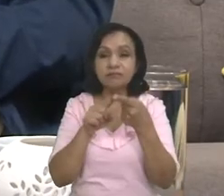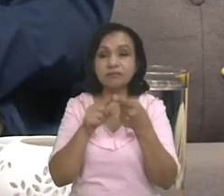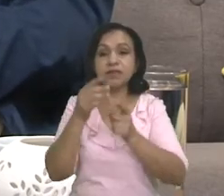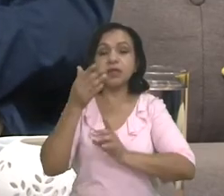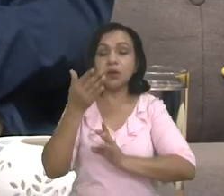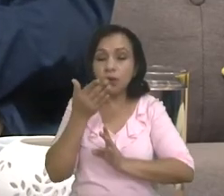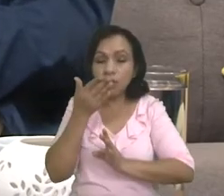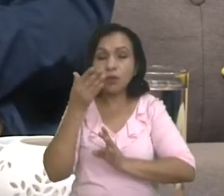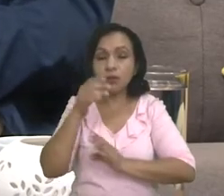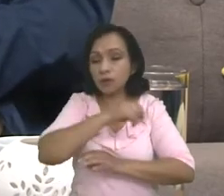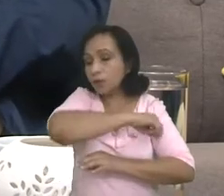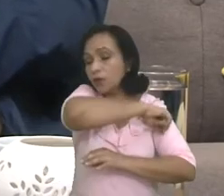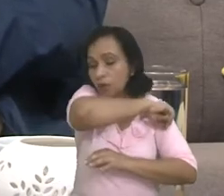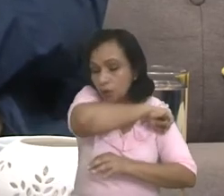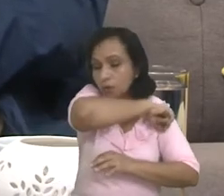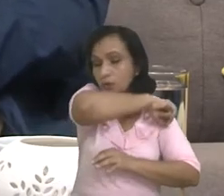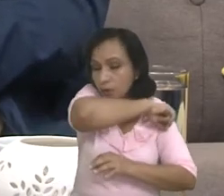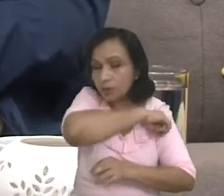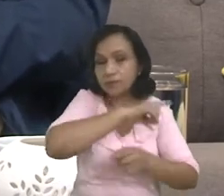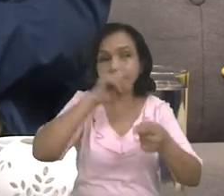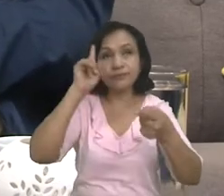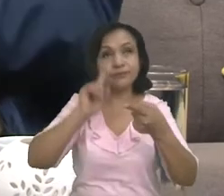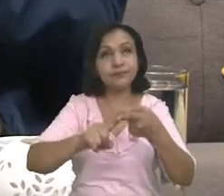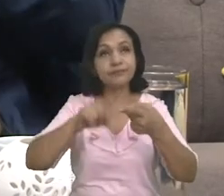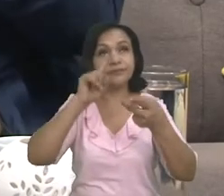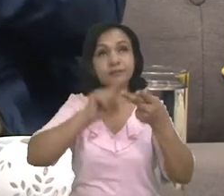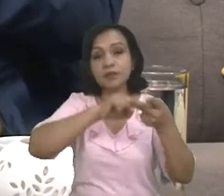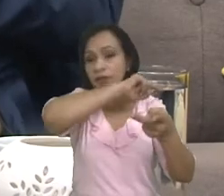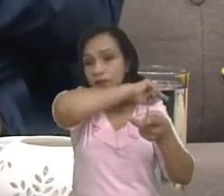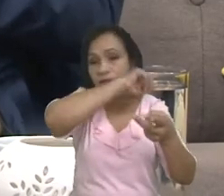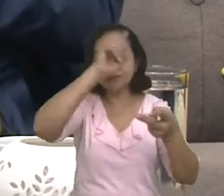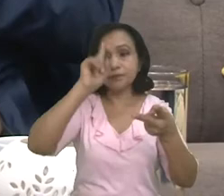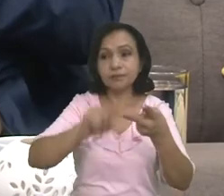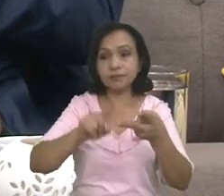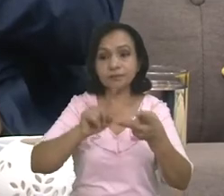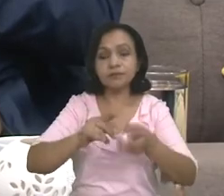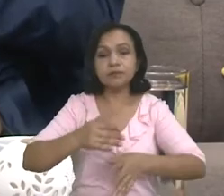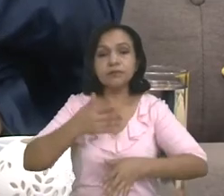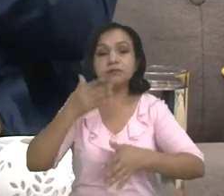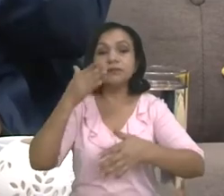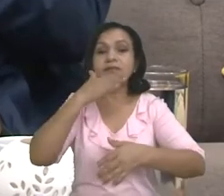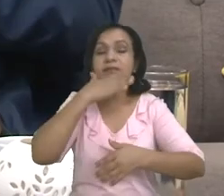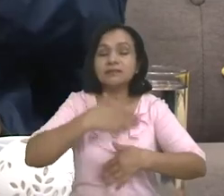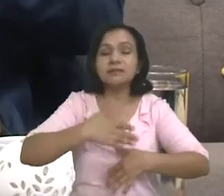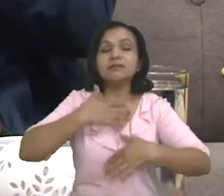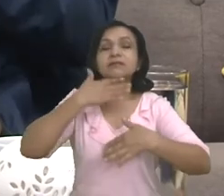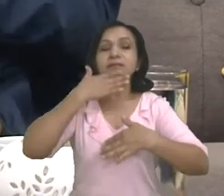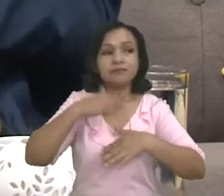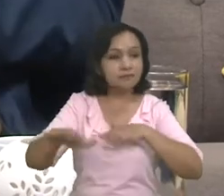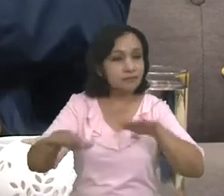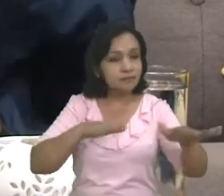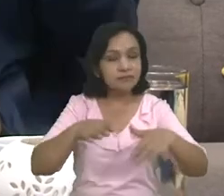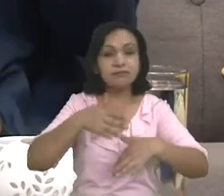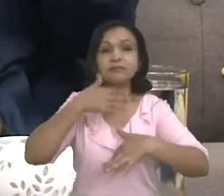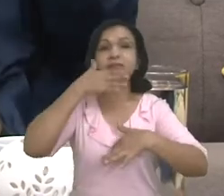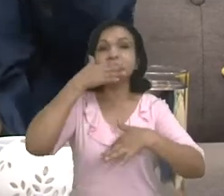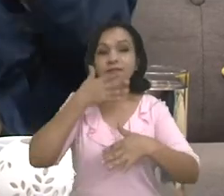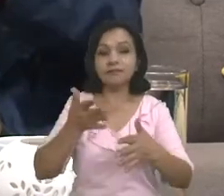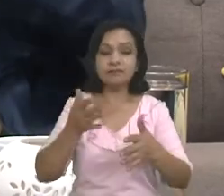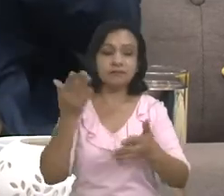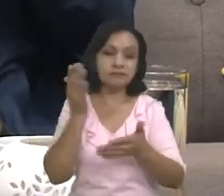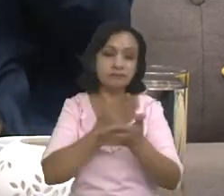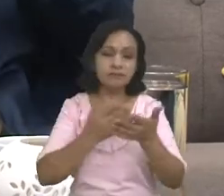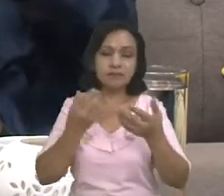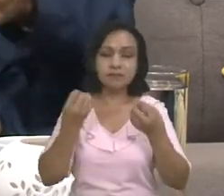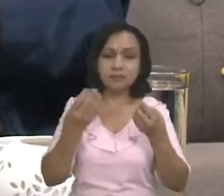seca o dificultad respiratoria hay algunos que les pueden dar dolores abdominales